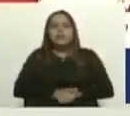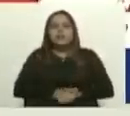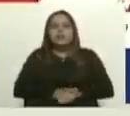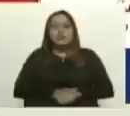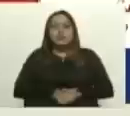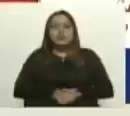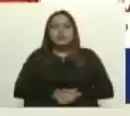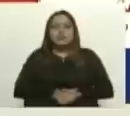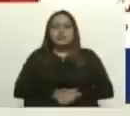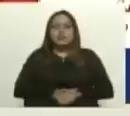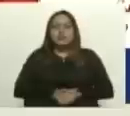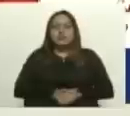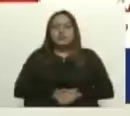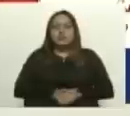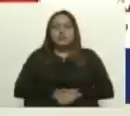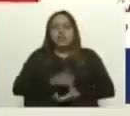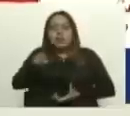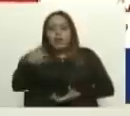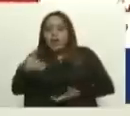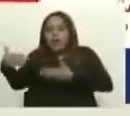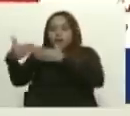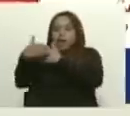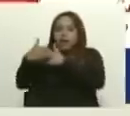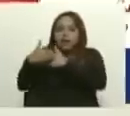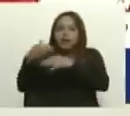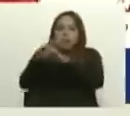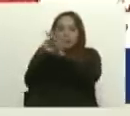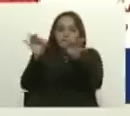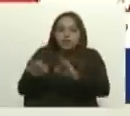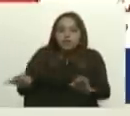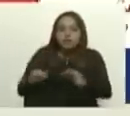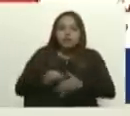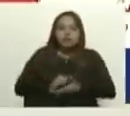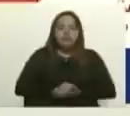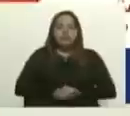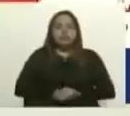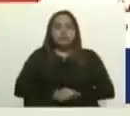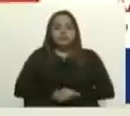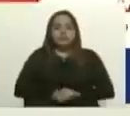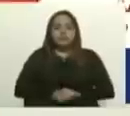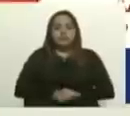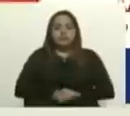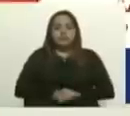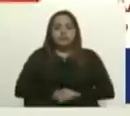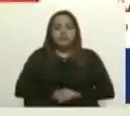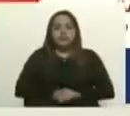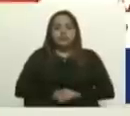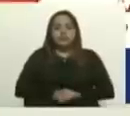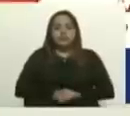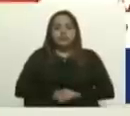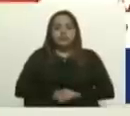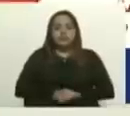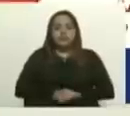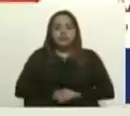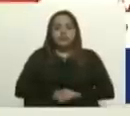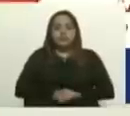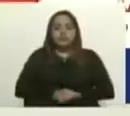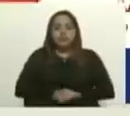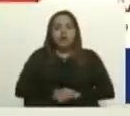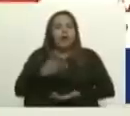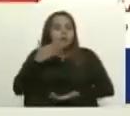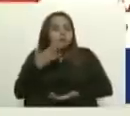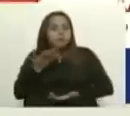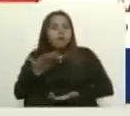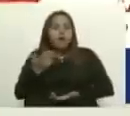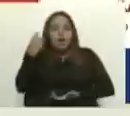Y además ejecutan sus amenazas. De manera que más allá de la indignación